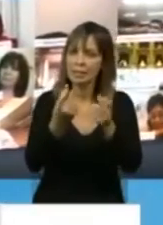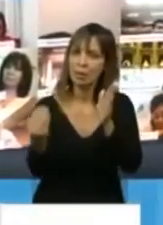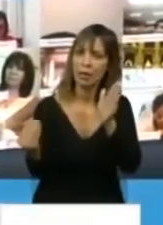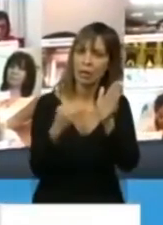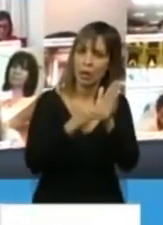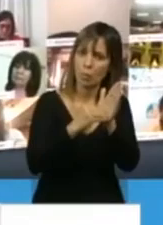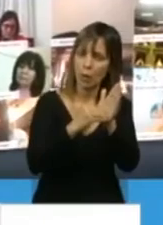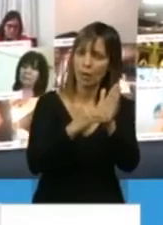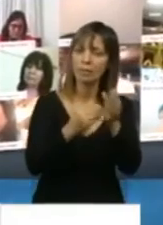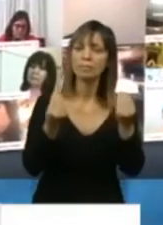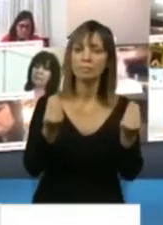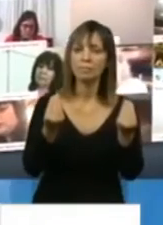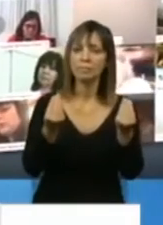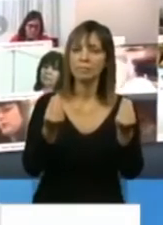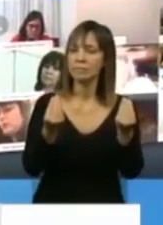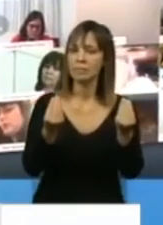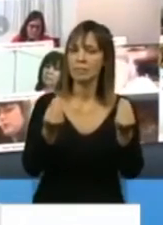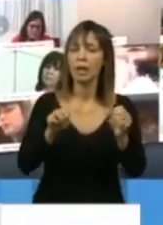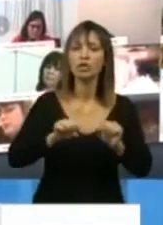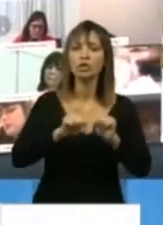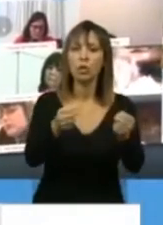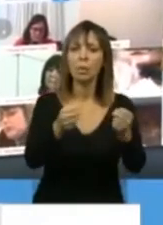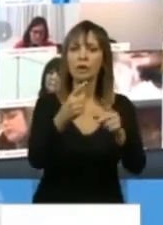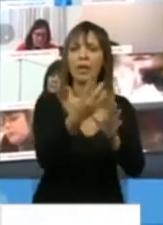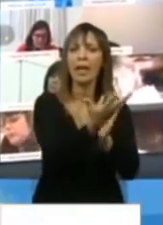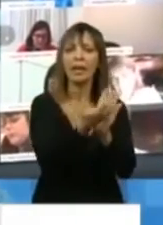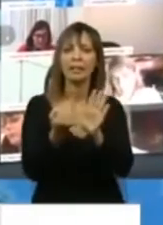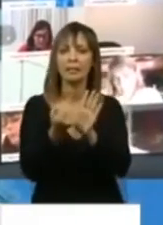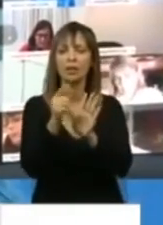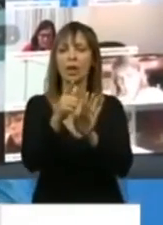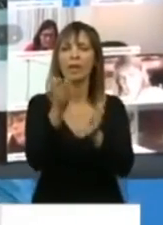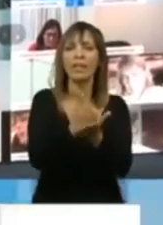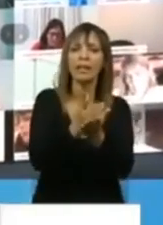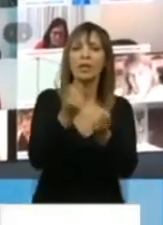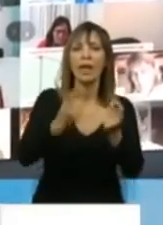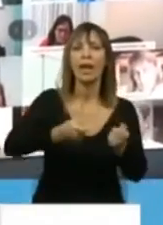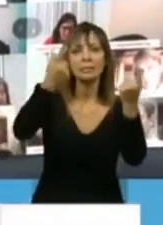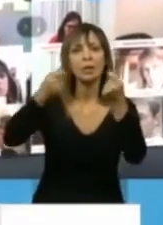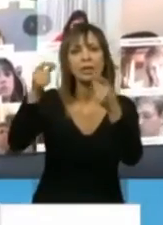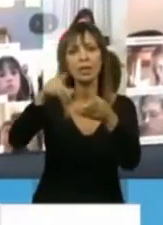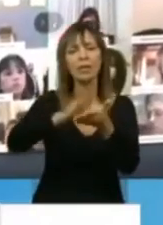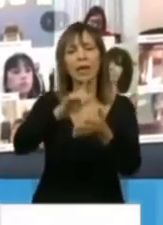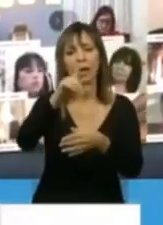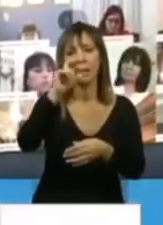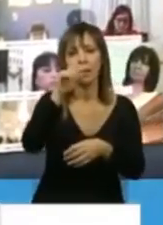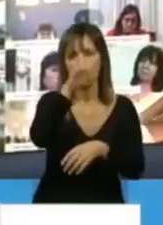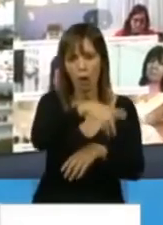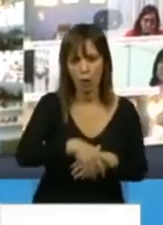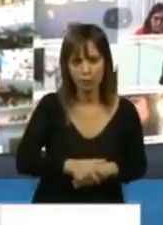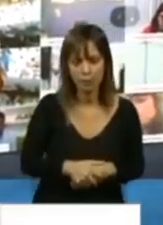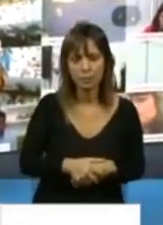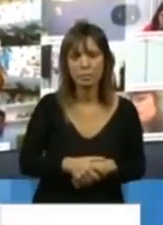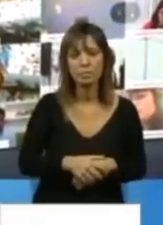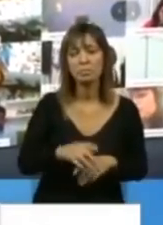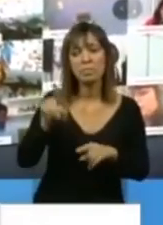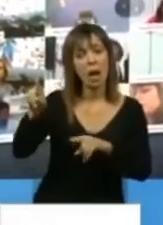la suspensión de las retenciones de los derechos de exportación al petróleo a diferencia de lo que